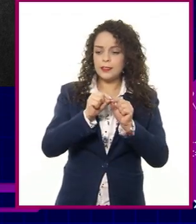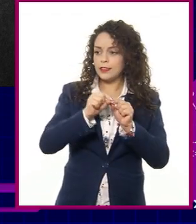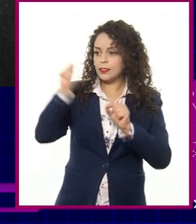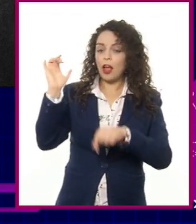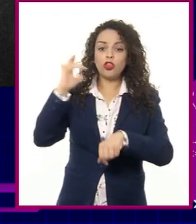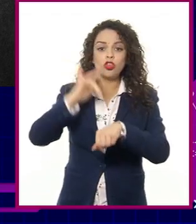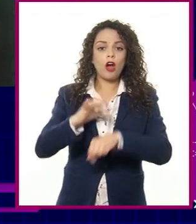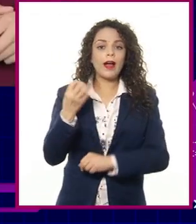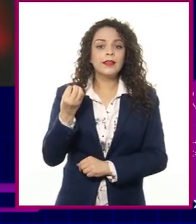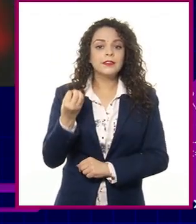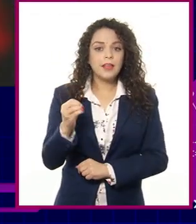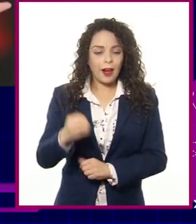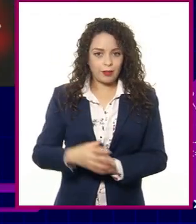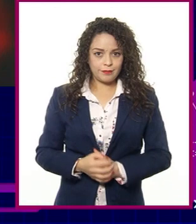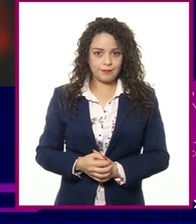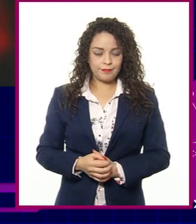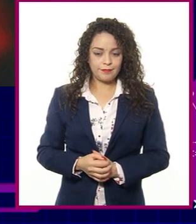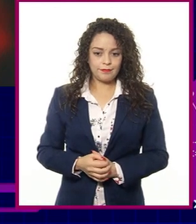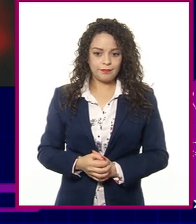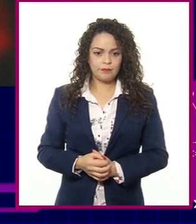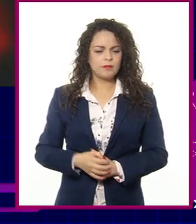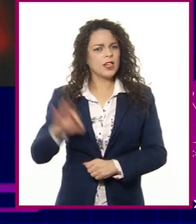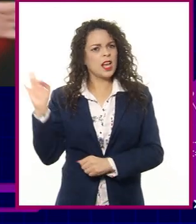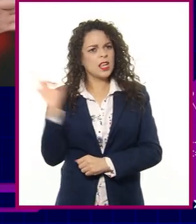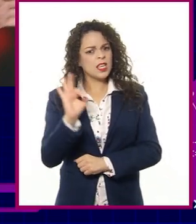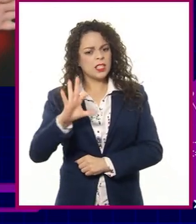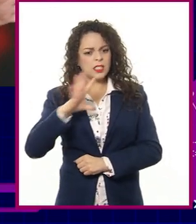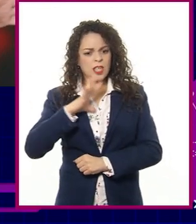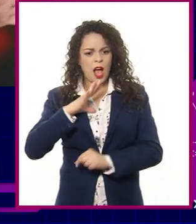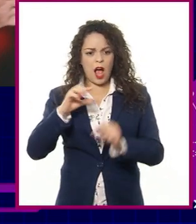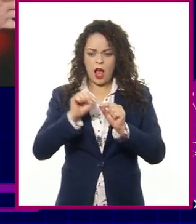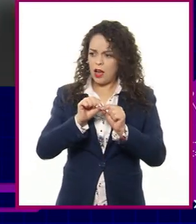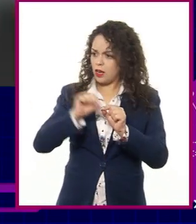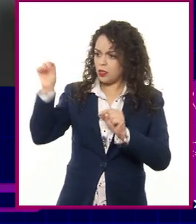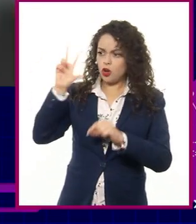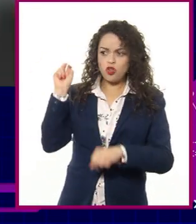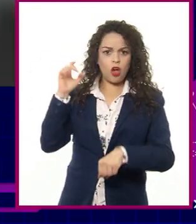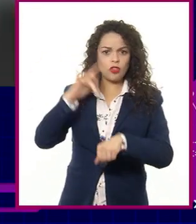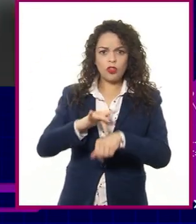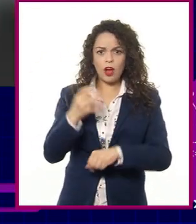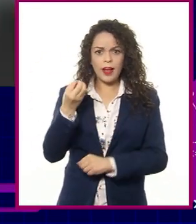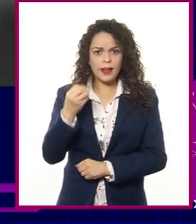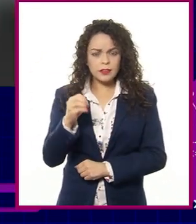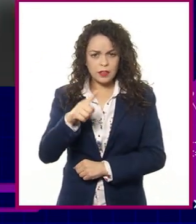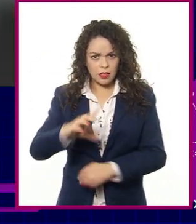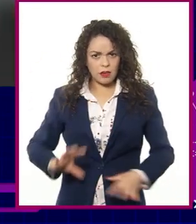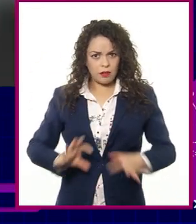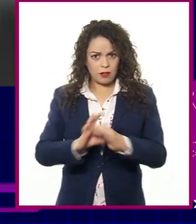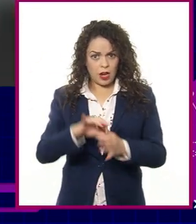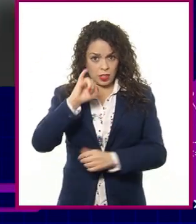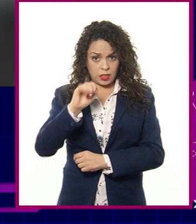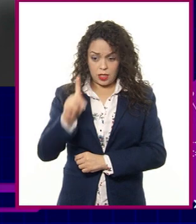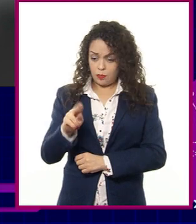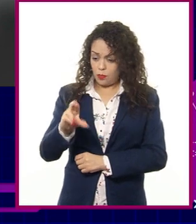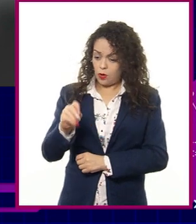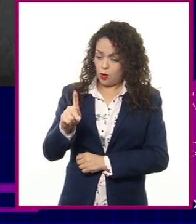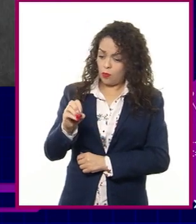origen. Y si se obtiene una recta que no pasa por el origen, ¿la relación será de proporcionalidad